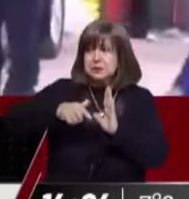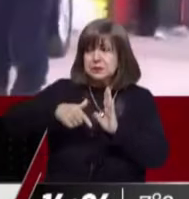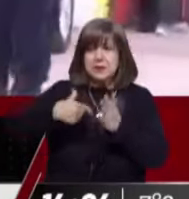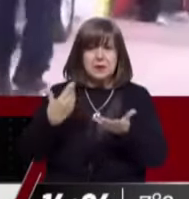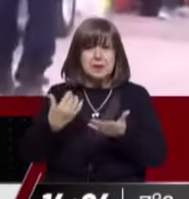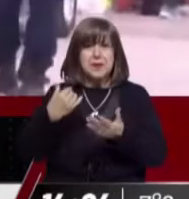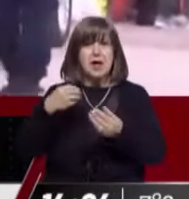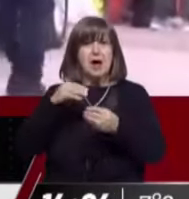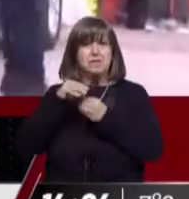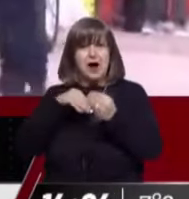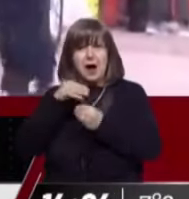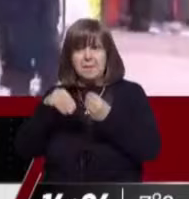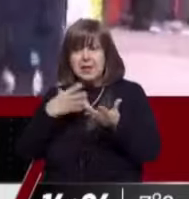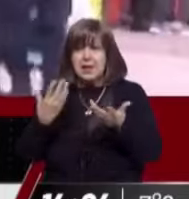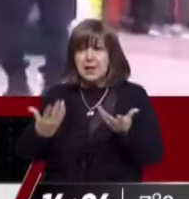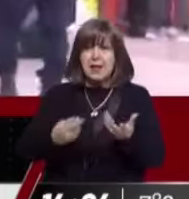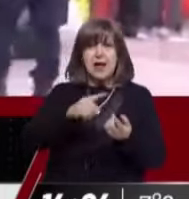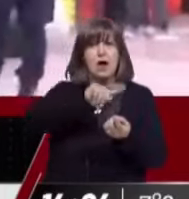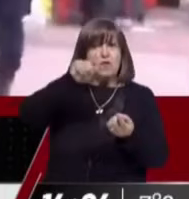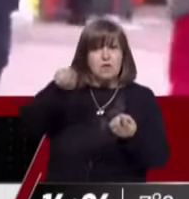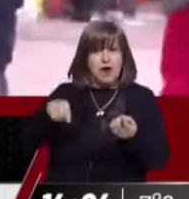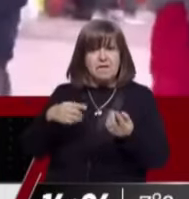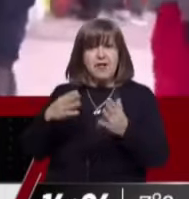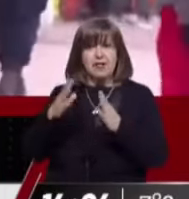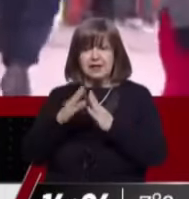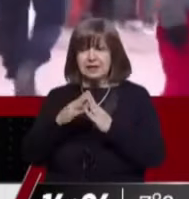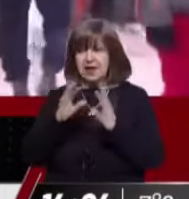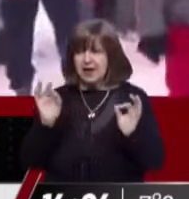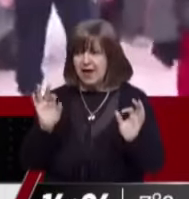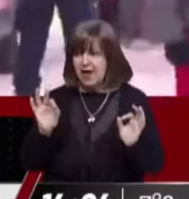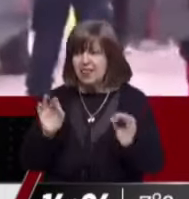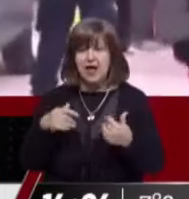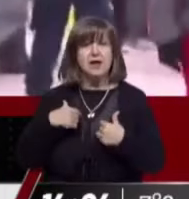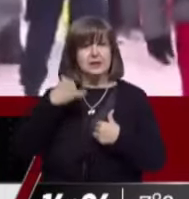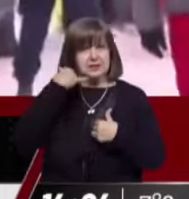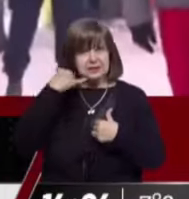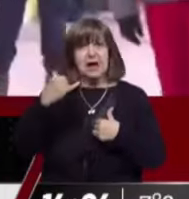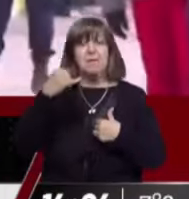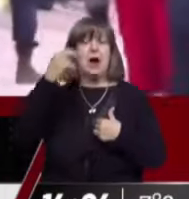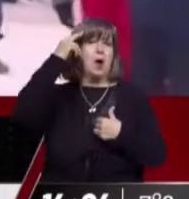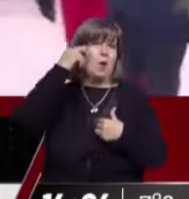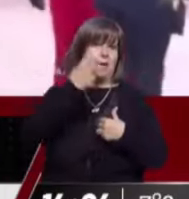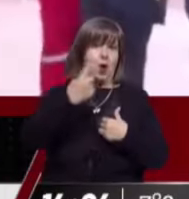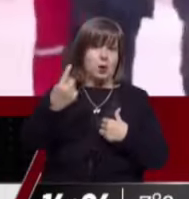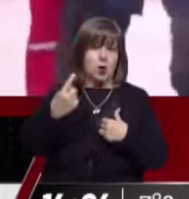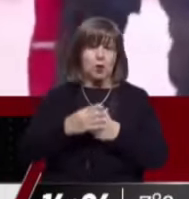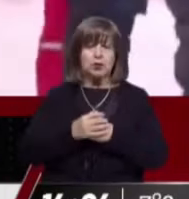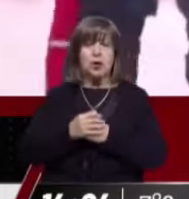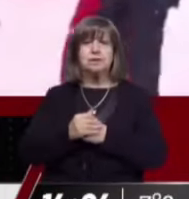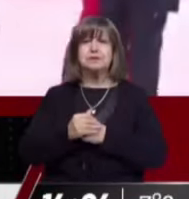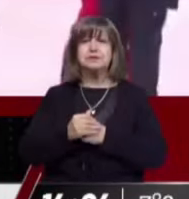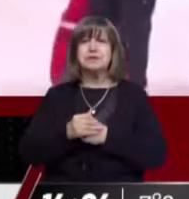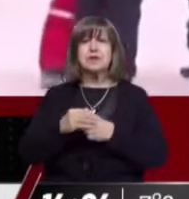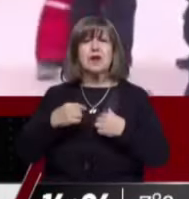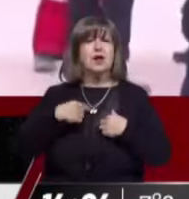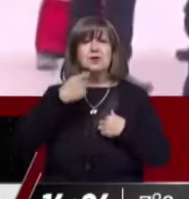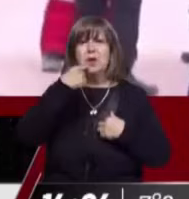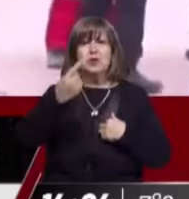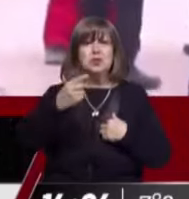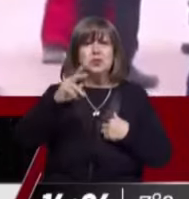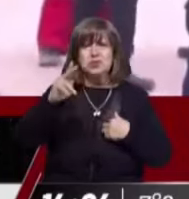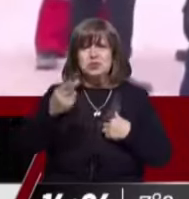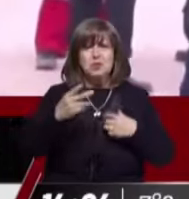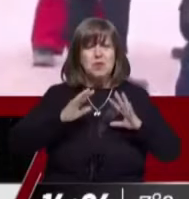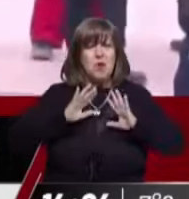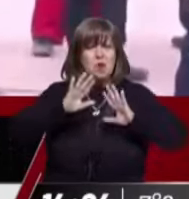medianoche, que es cuando ella no regresa, Marcela, hacia donde se estaba hospedando. La última pregunta cortito, ¿tiene golpes en el cuerpo, es producto de una caída o